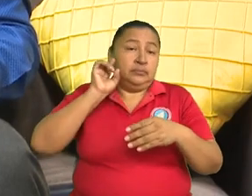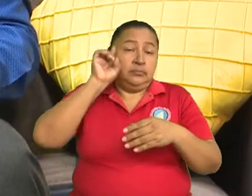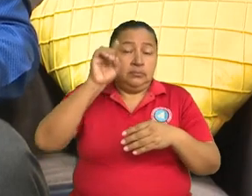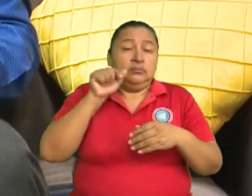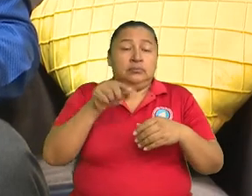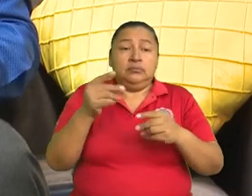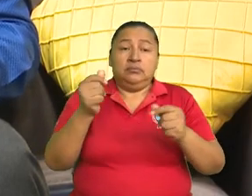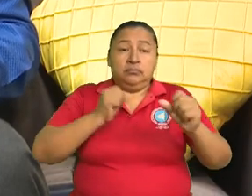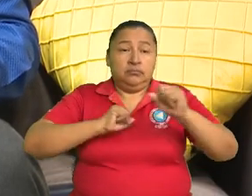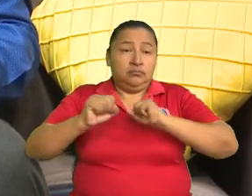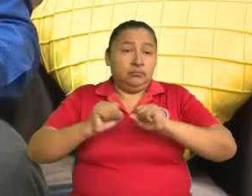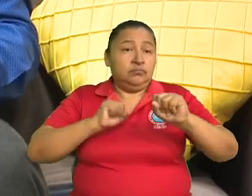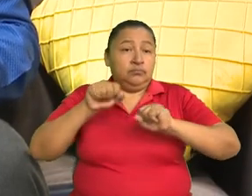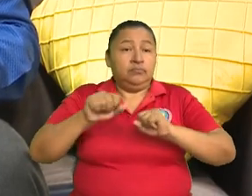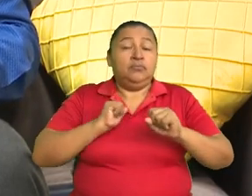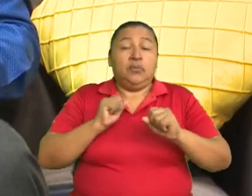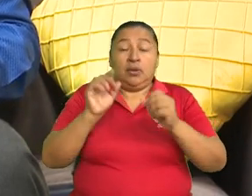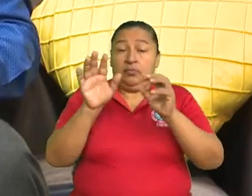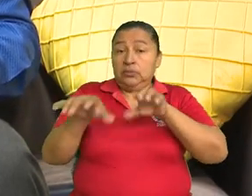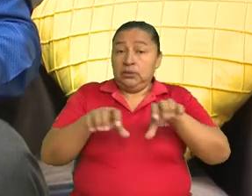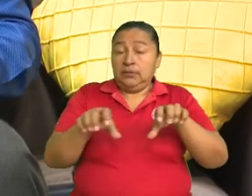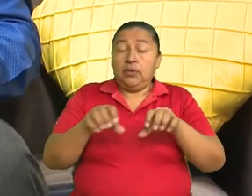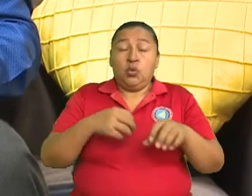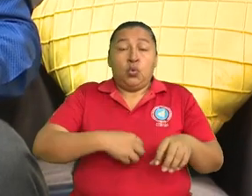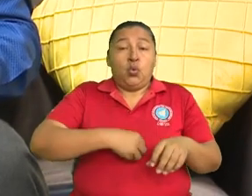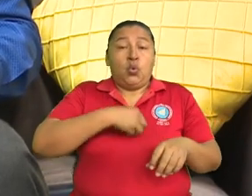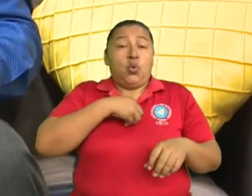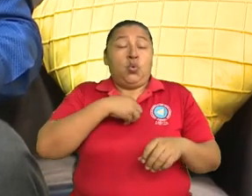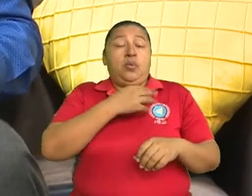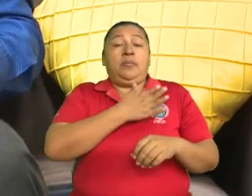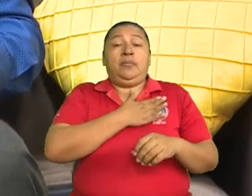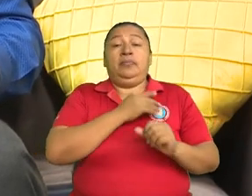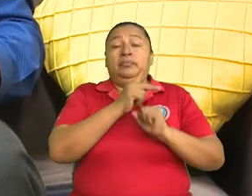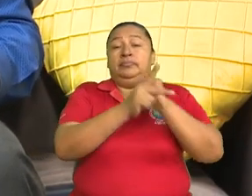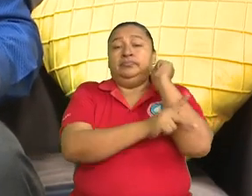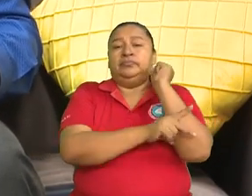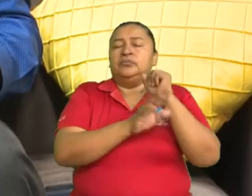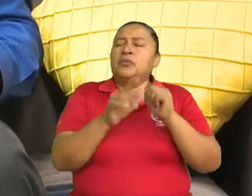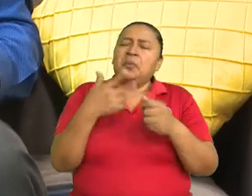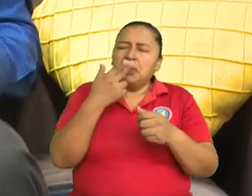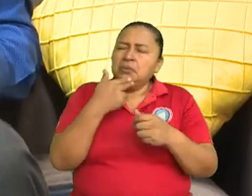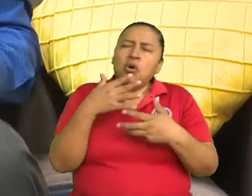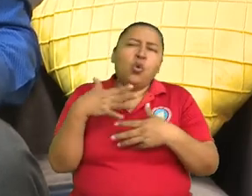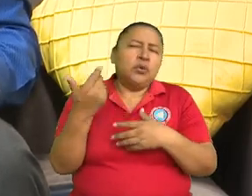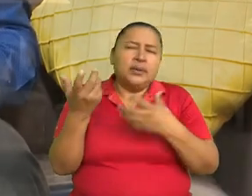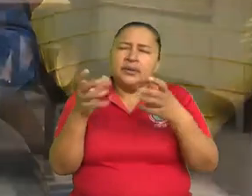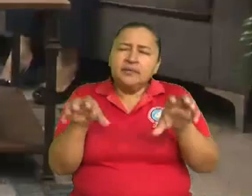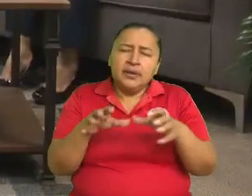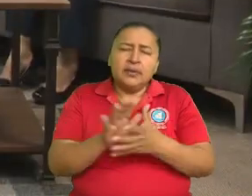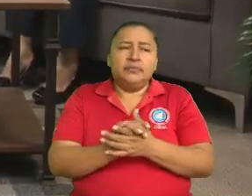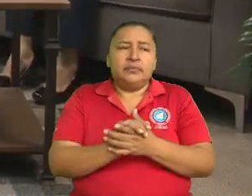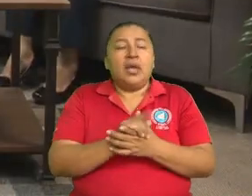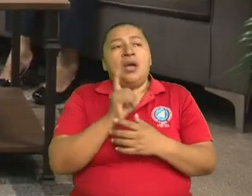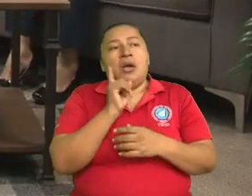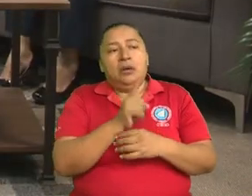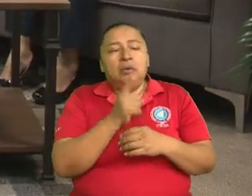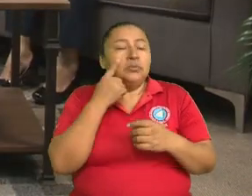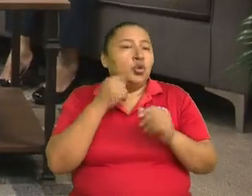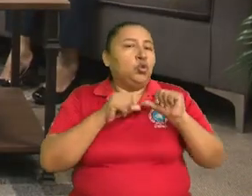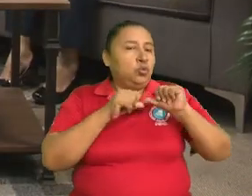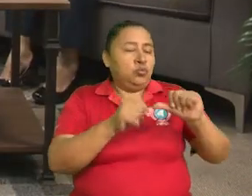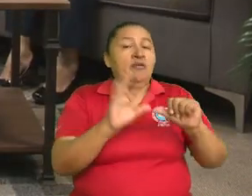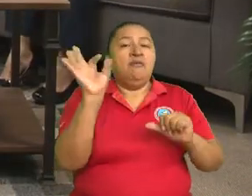de esa dinámica y dentro de la festividad Orgullo Patrio. Le consulto, ¿no?, ¿qué otras actividades están? Bueno, continuamos en el tema de formación